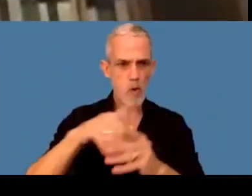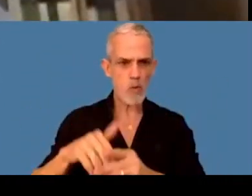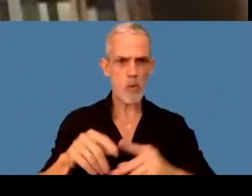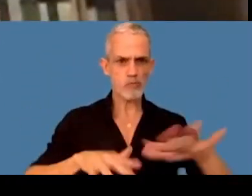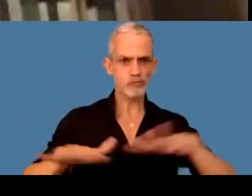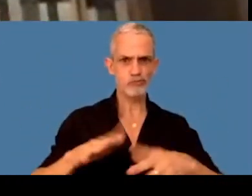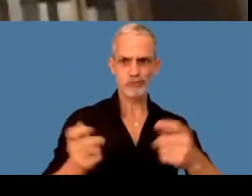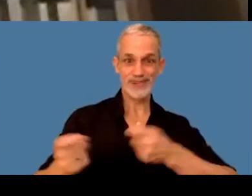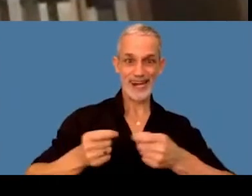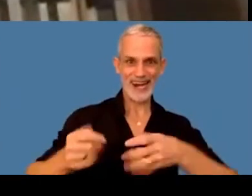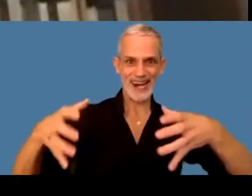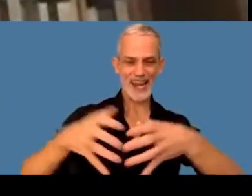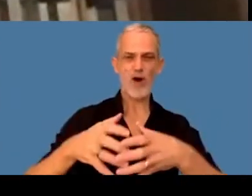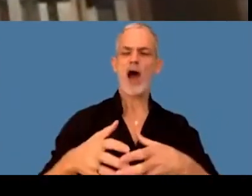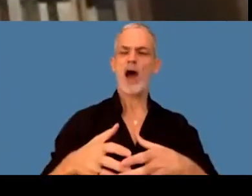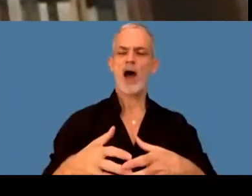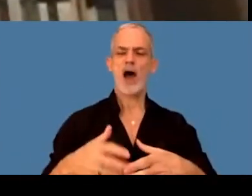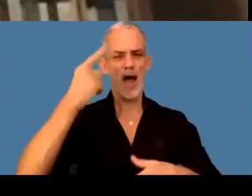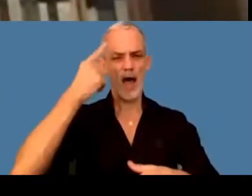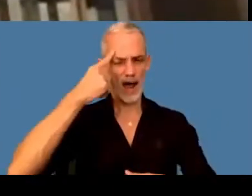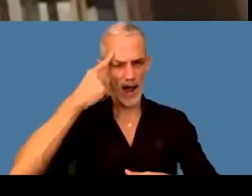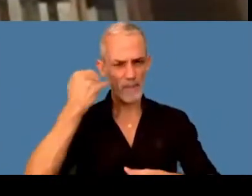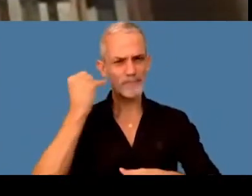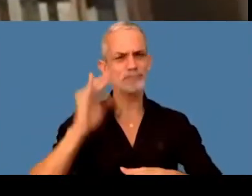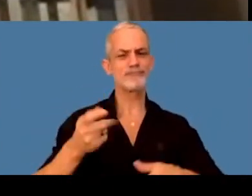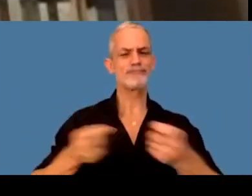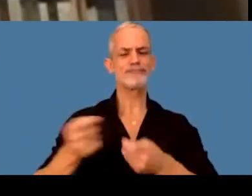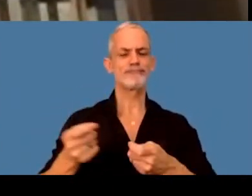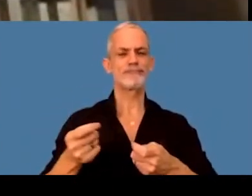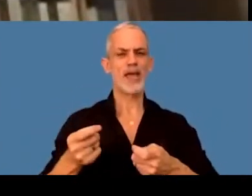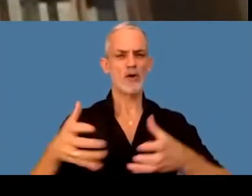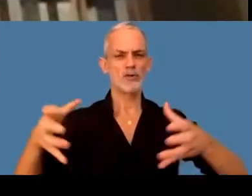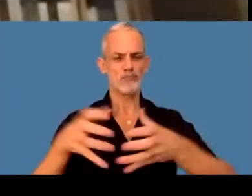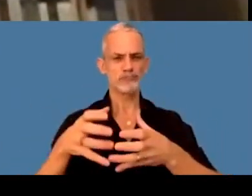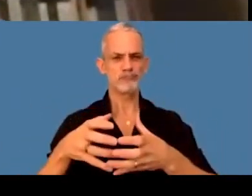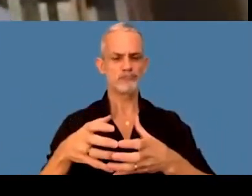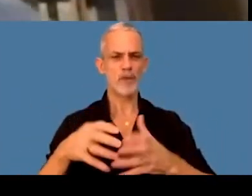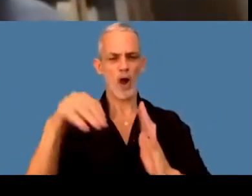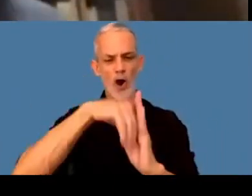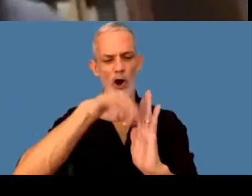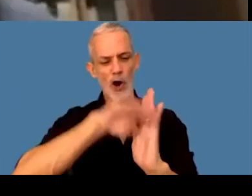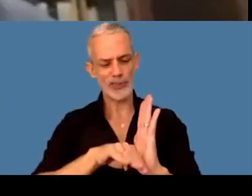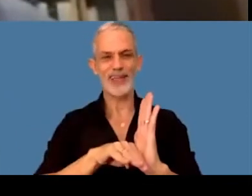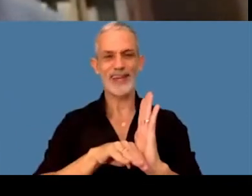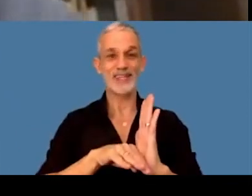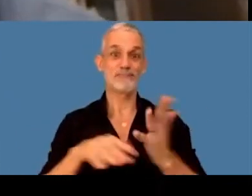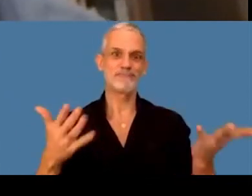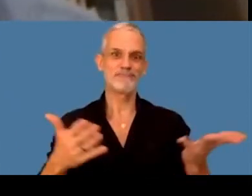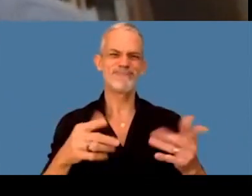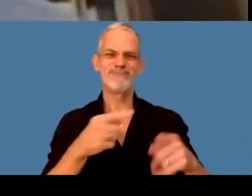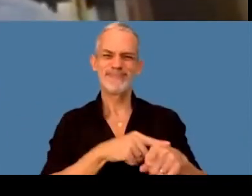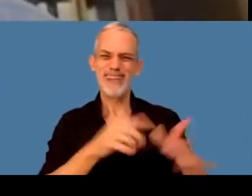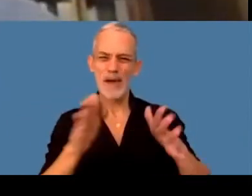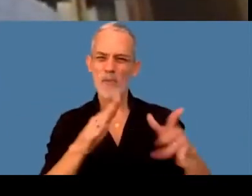negocial, pudimos empezar a pensar o se pudo empezar a pensar en ciertos contenidos. Frente a otros escenarios, frente a